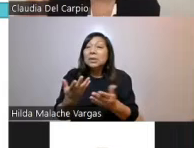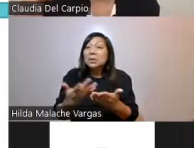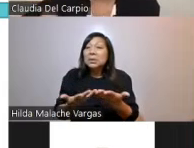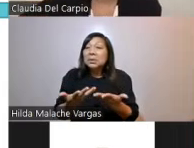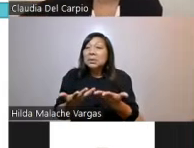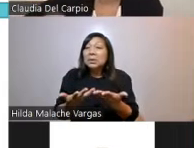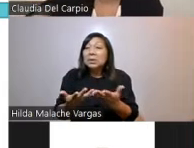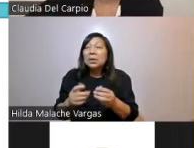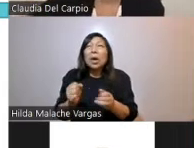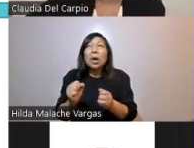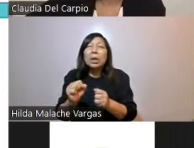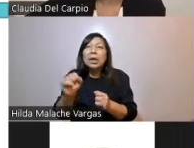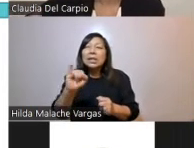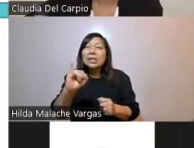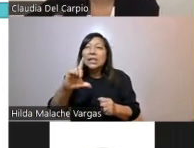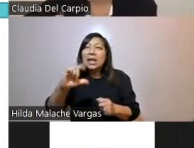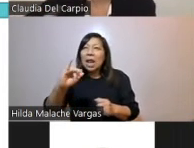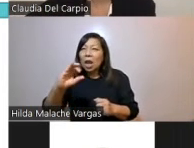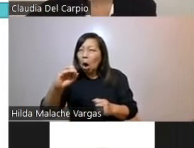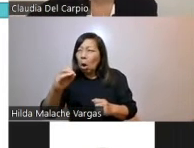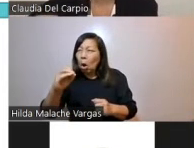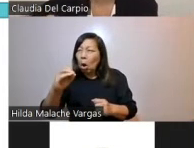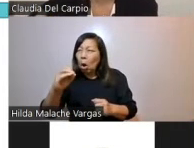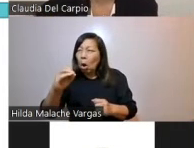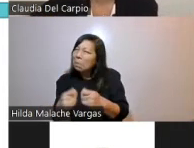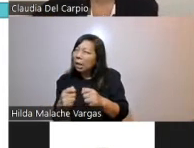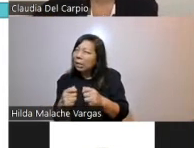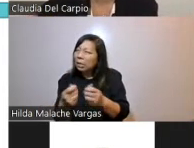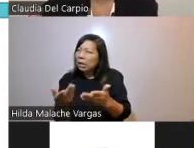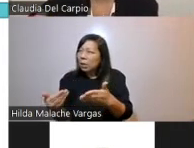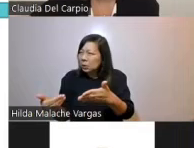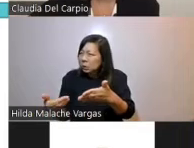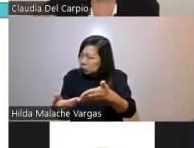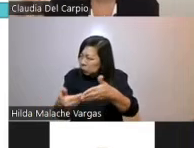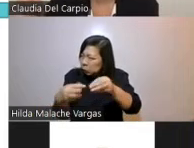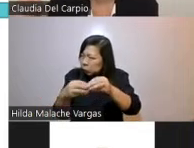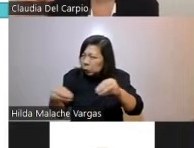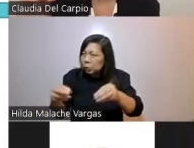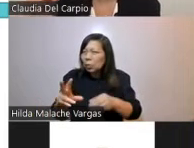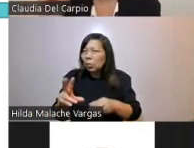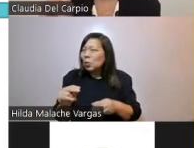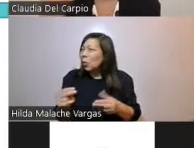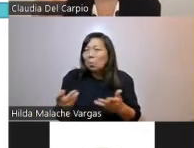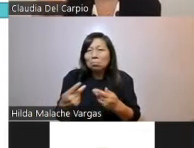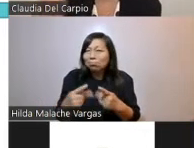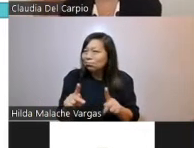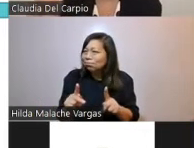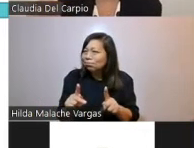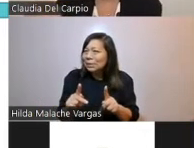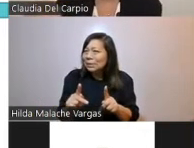de silicona de grado médico, que es un material hipoalergénico que no permite la